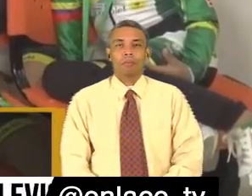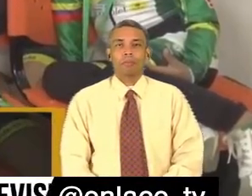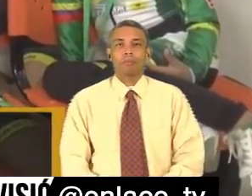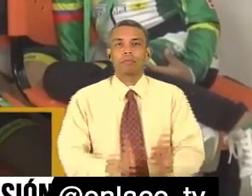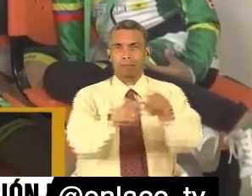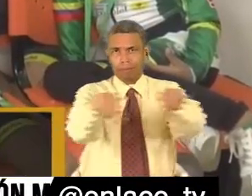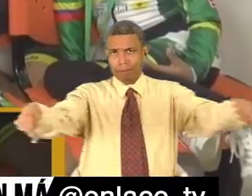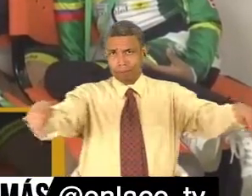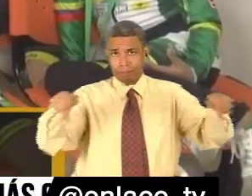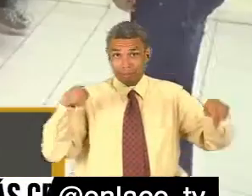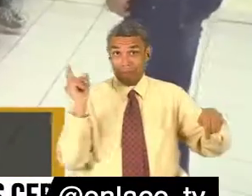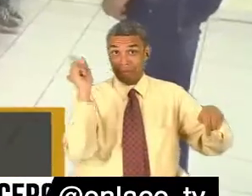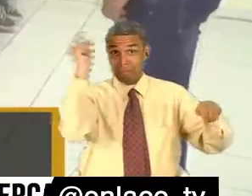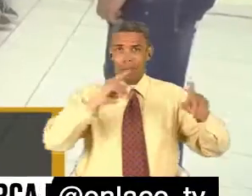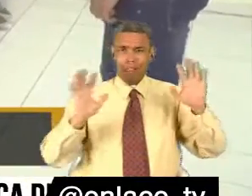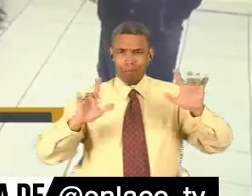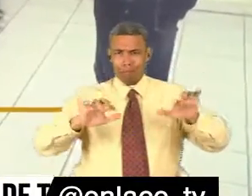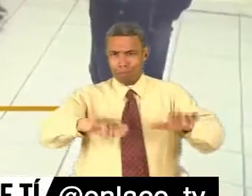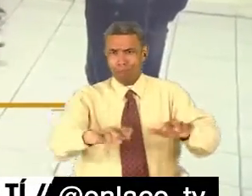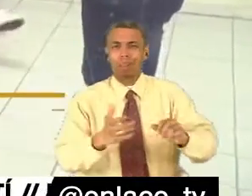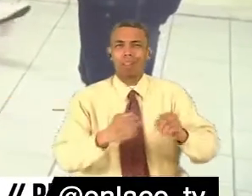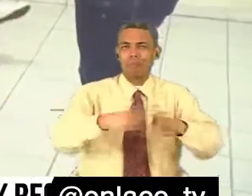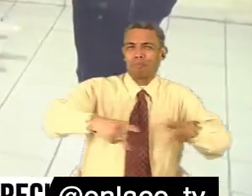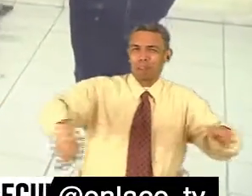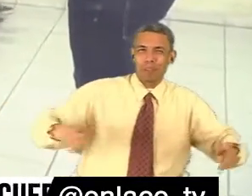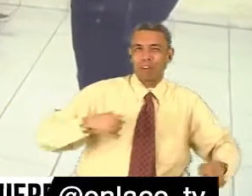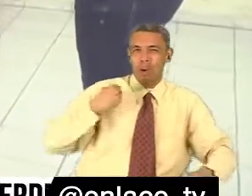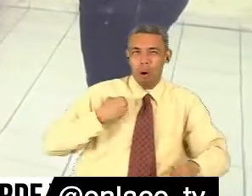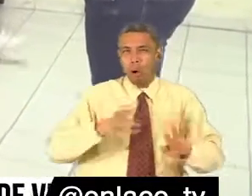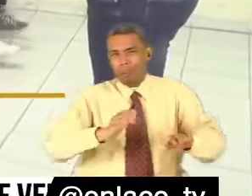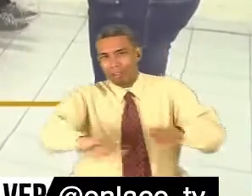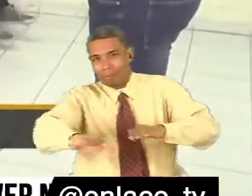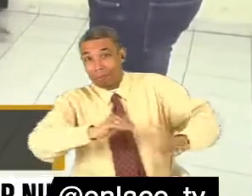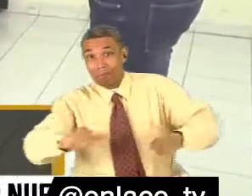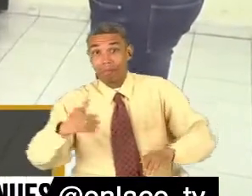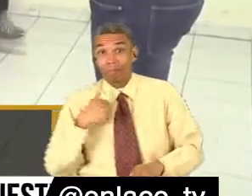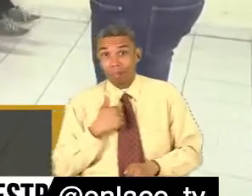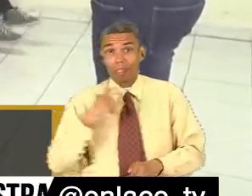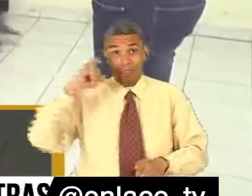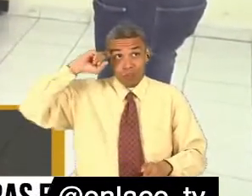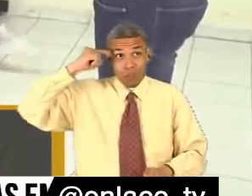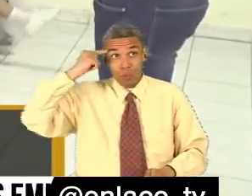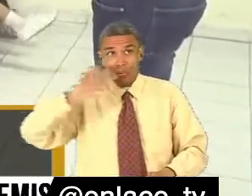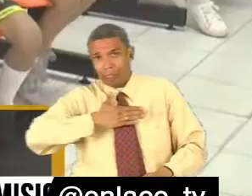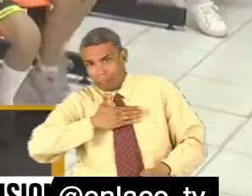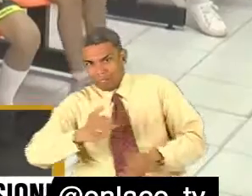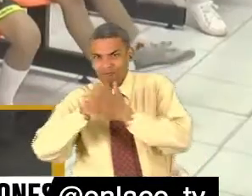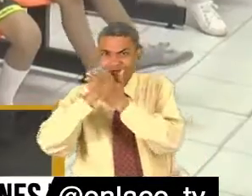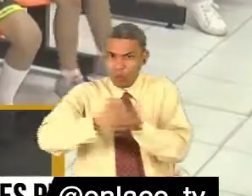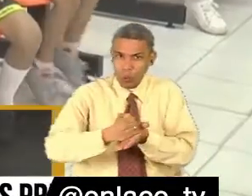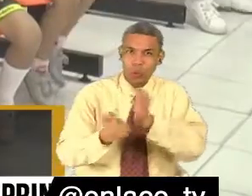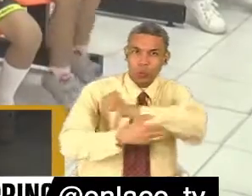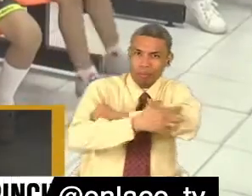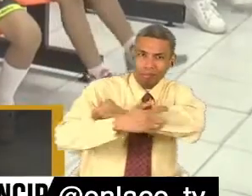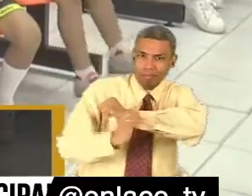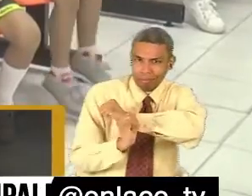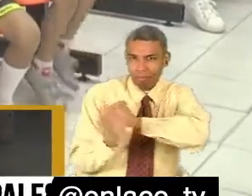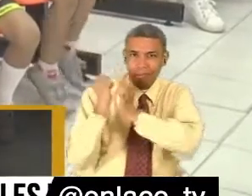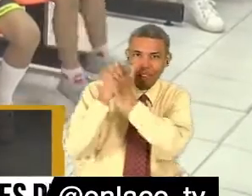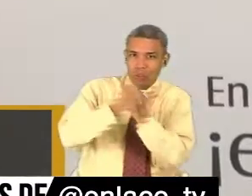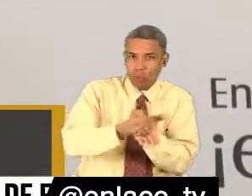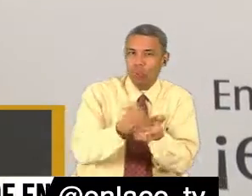cumplió la entrega oficial por parte del municipio de uniformes como un incentivo a deportistas que día a día se preparan a través de esta disciplina sobre ruedas.